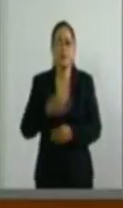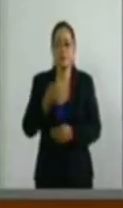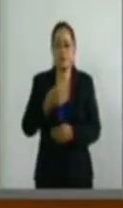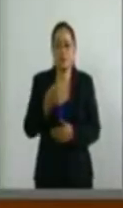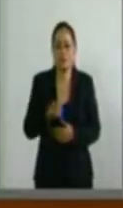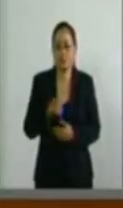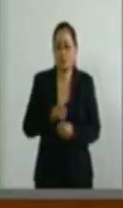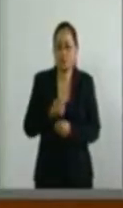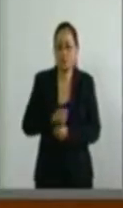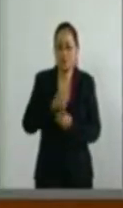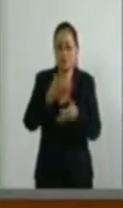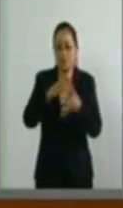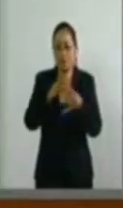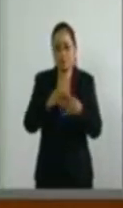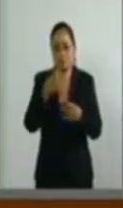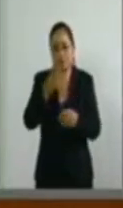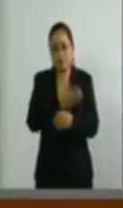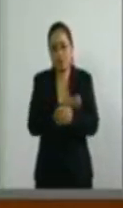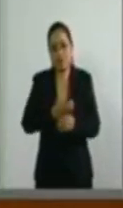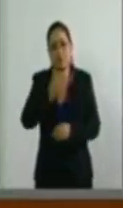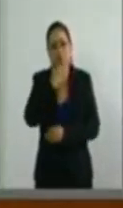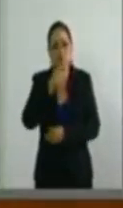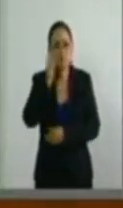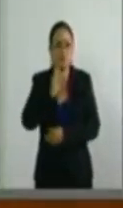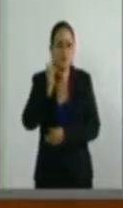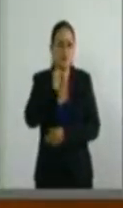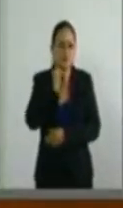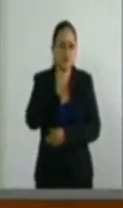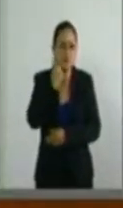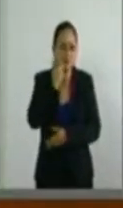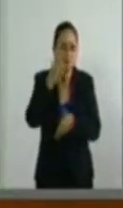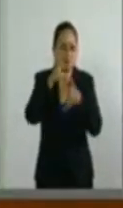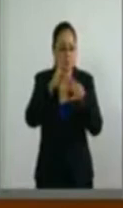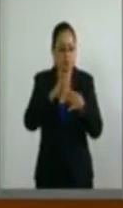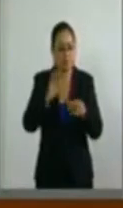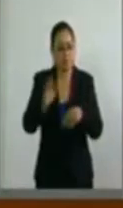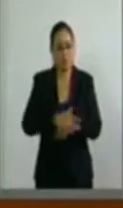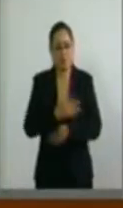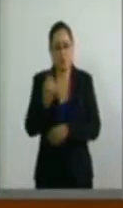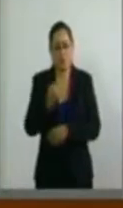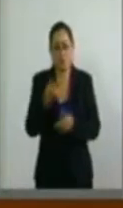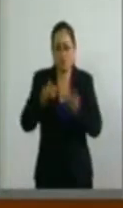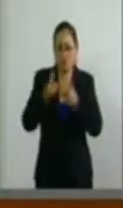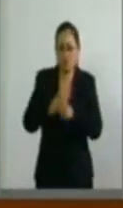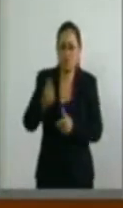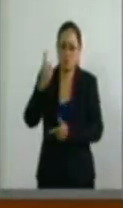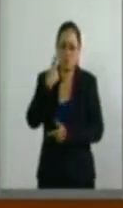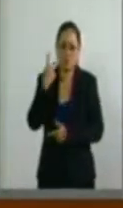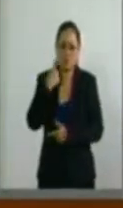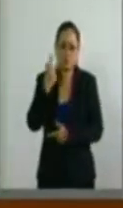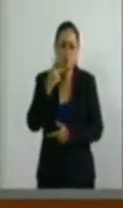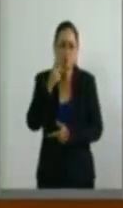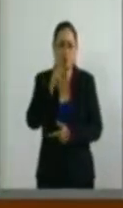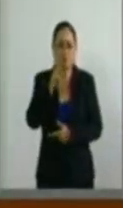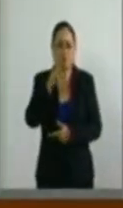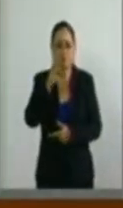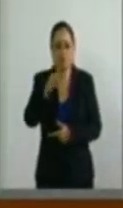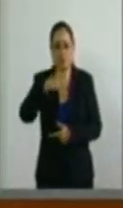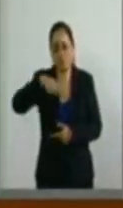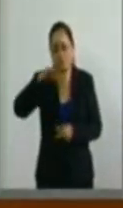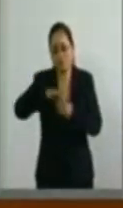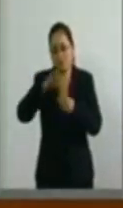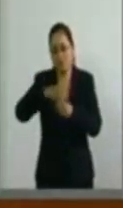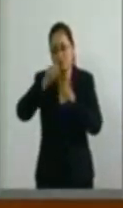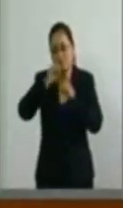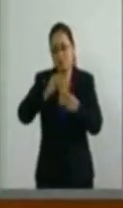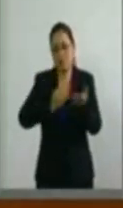y compañeros legisladores, quiero señalar algunos de los argumentos por qué en el grupo parlamentario del PRI estamos a favor del